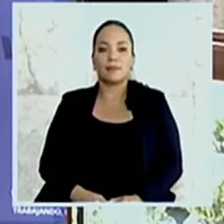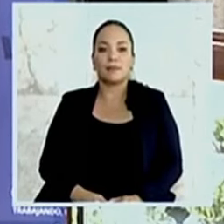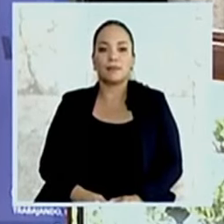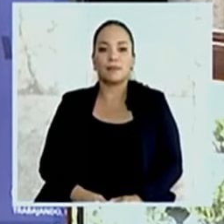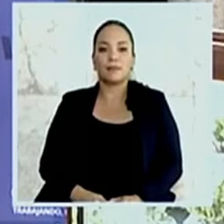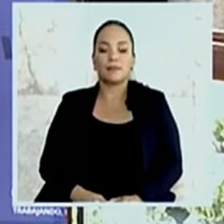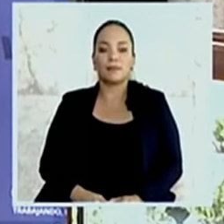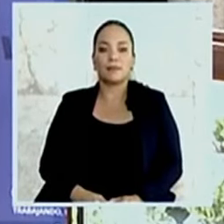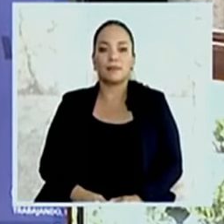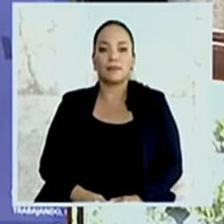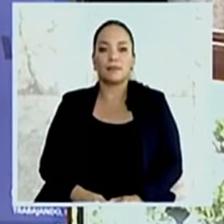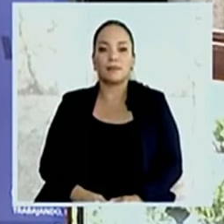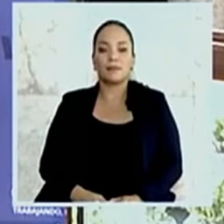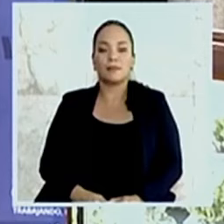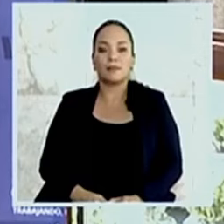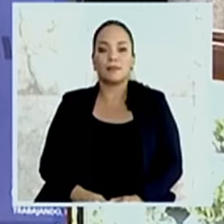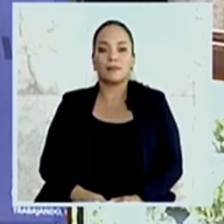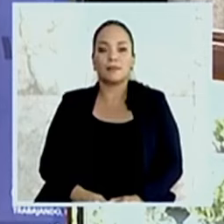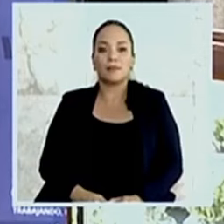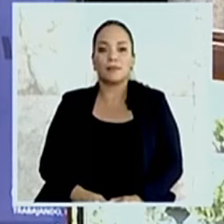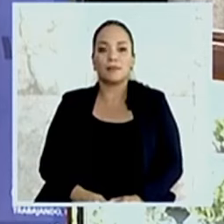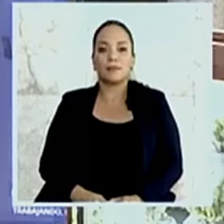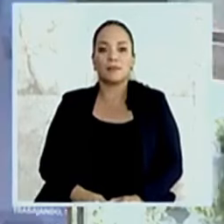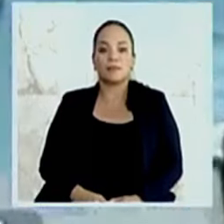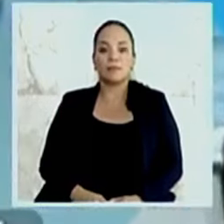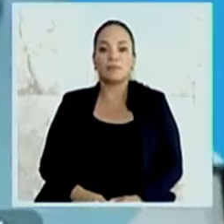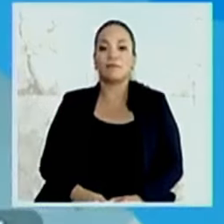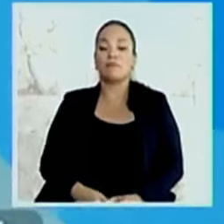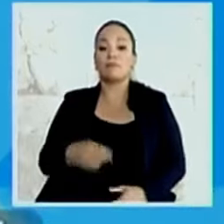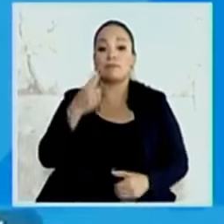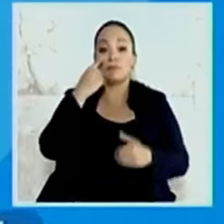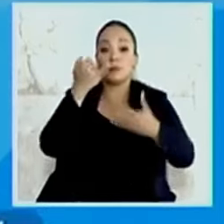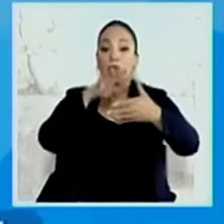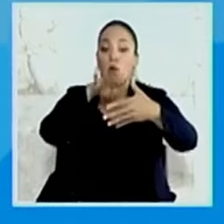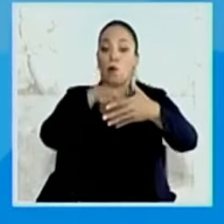anuncio, observamos el siguiente video. ¿Cómo está, doña Mónica? Bienvenida.